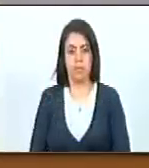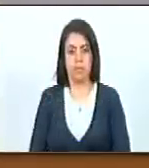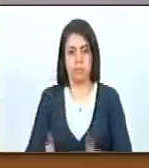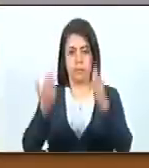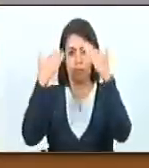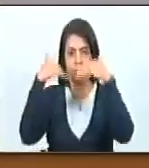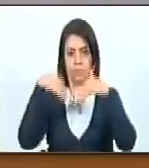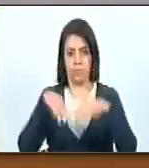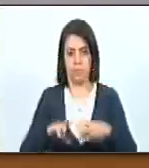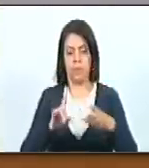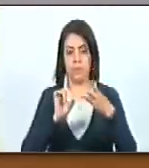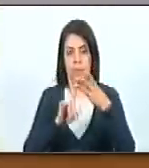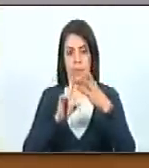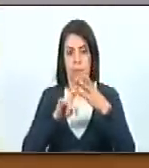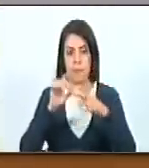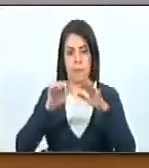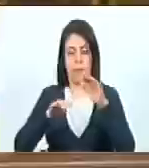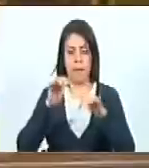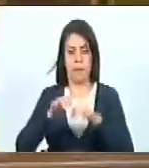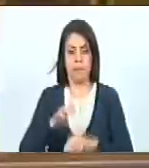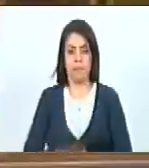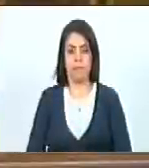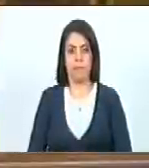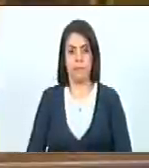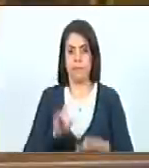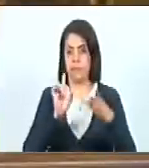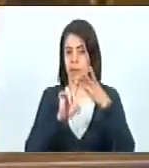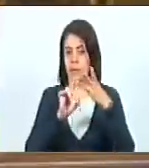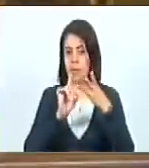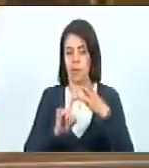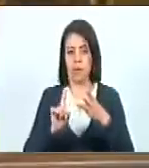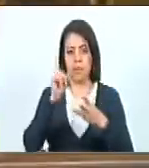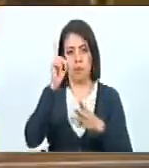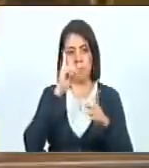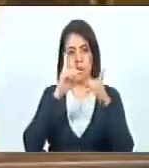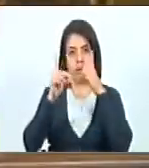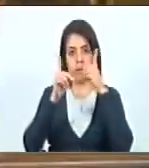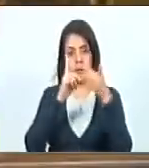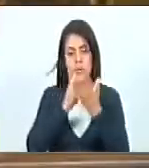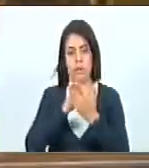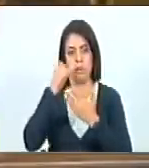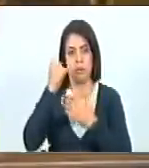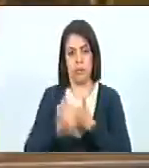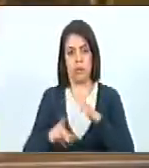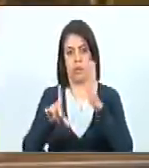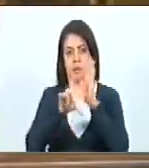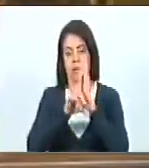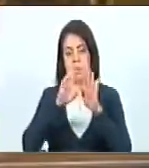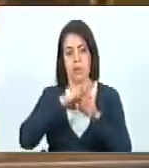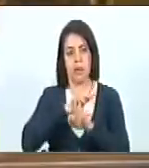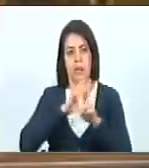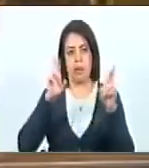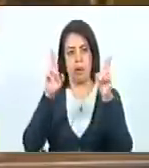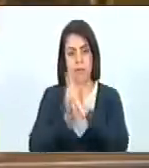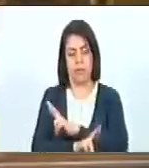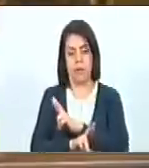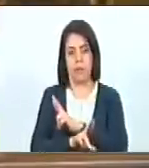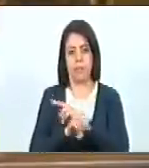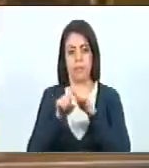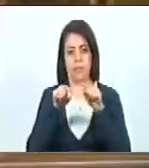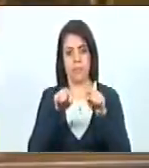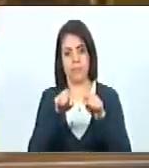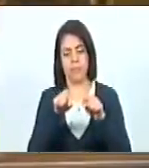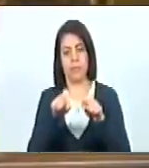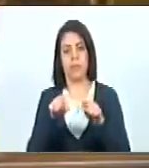Siguiente punto en el orden del día, ciudadana secretaria. Tercer punto, primera discusión del proyecto de ley de reforma parcial